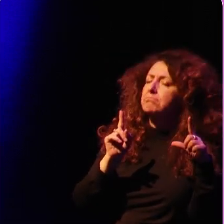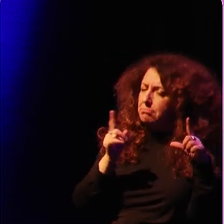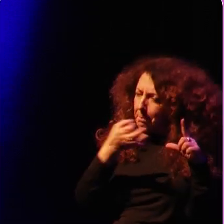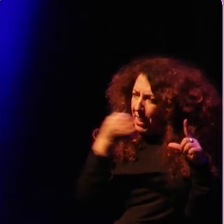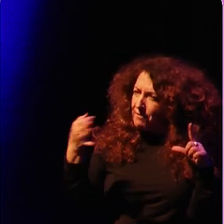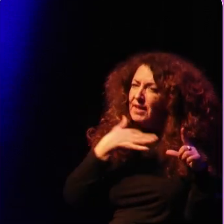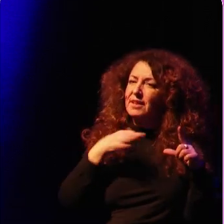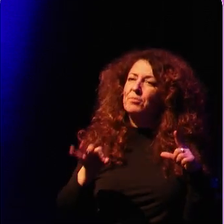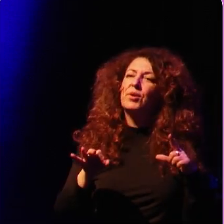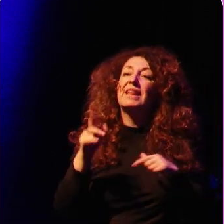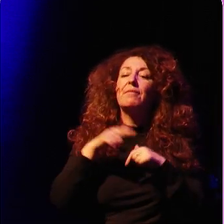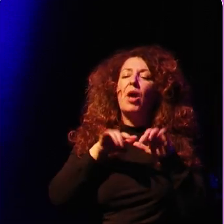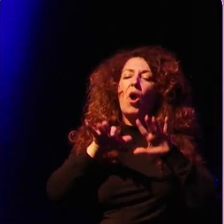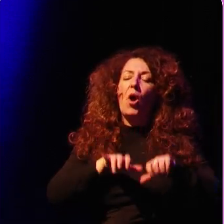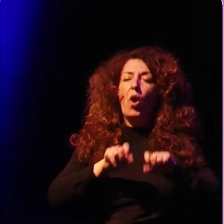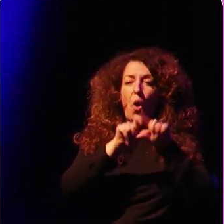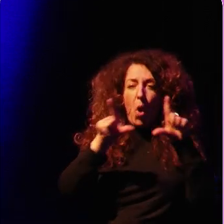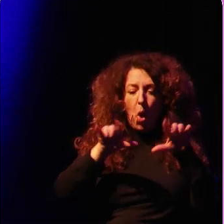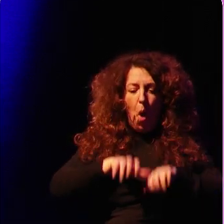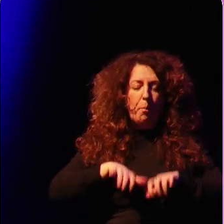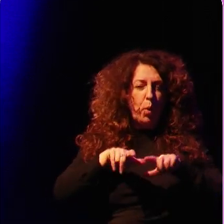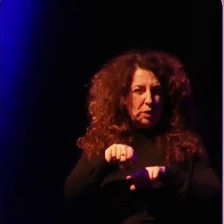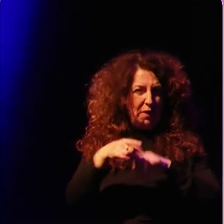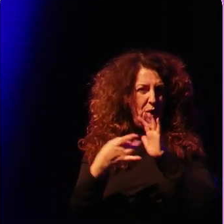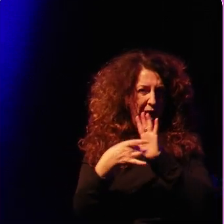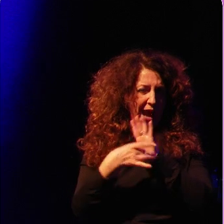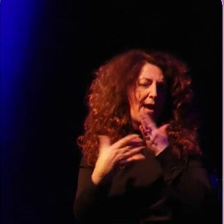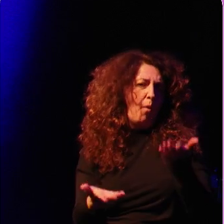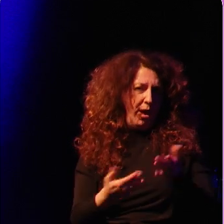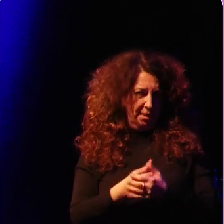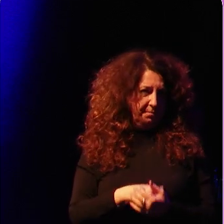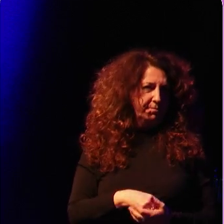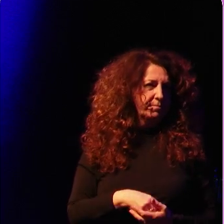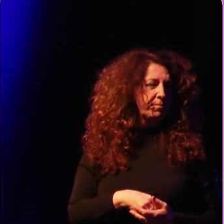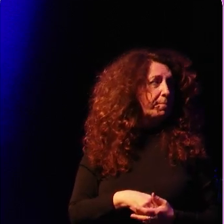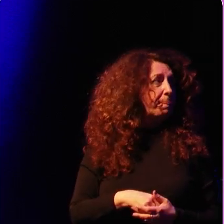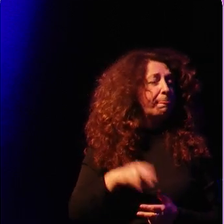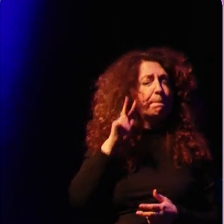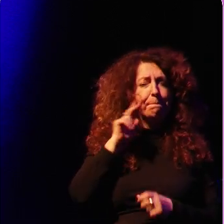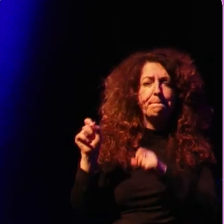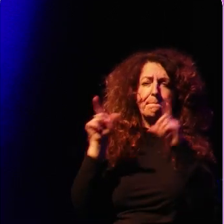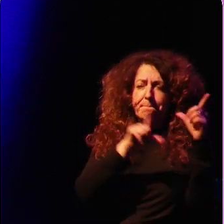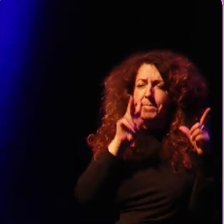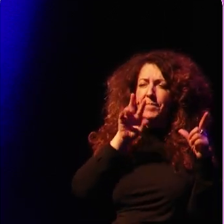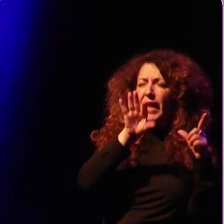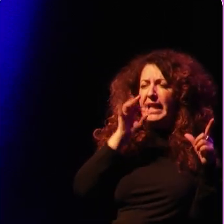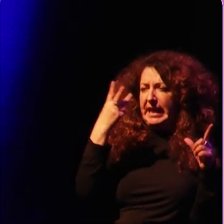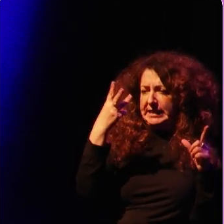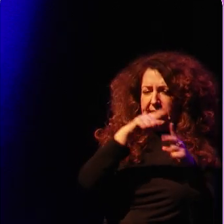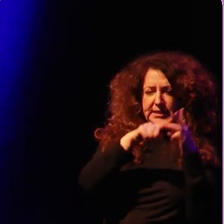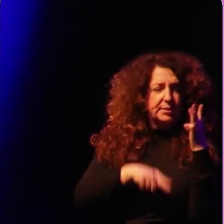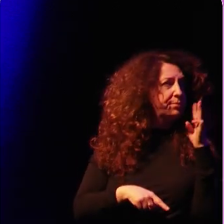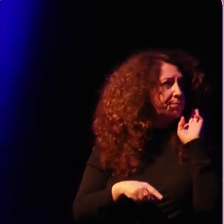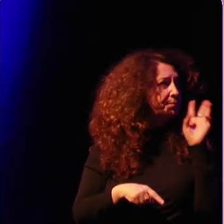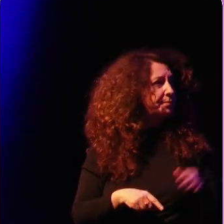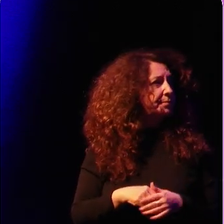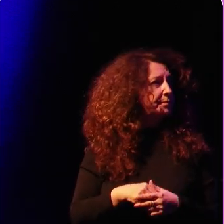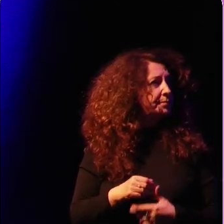Es una cuestión de la computación a la que tengas alcance. ¿Vale? Las 3 imágenes que he elegido son estas.